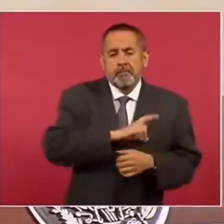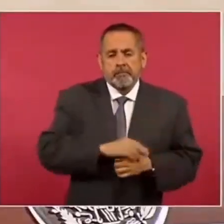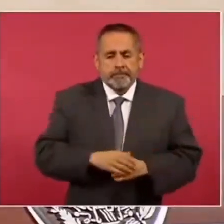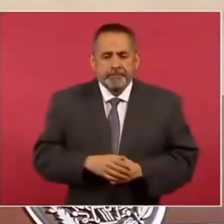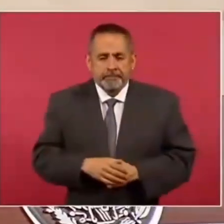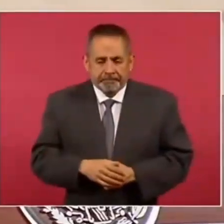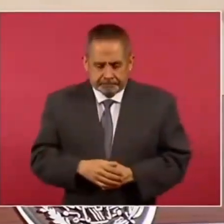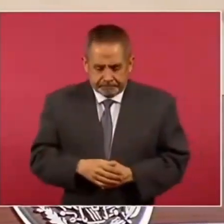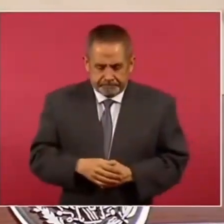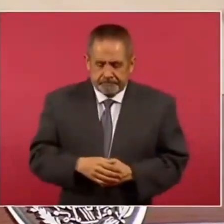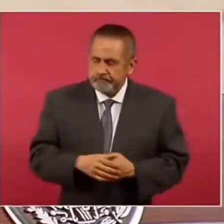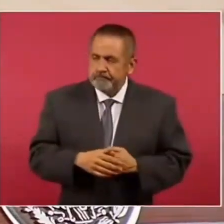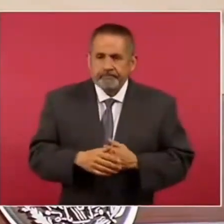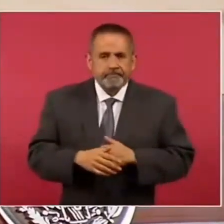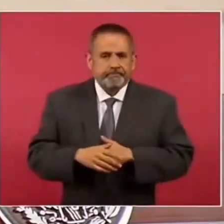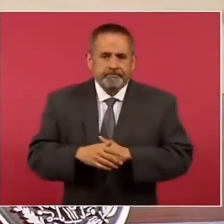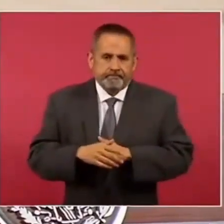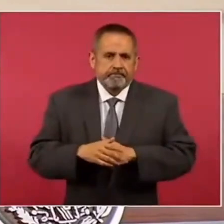Entonces,